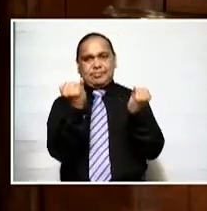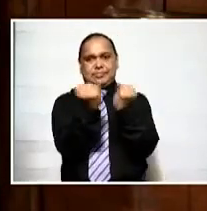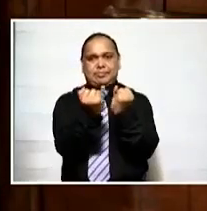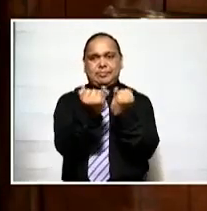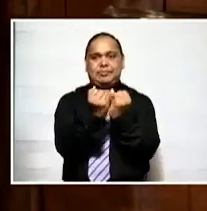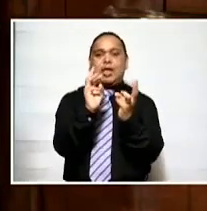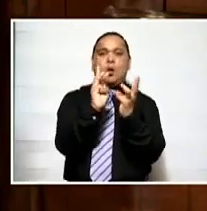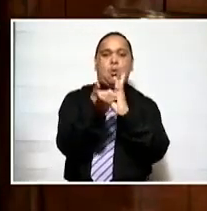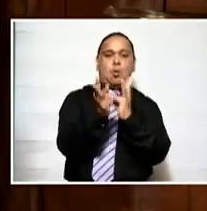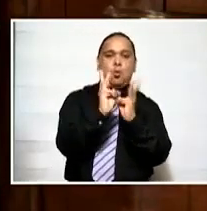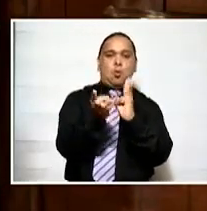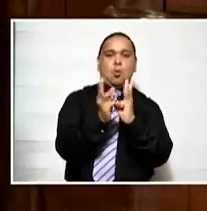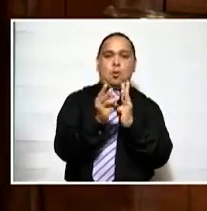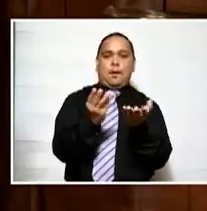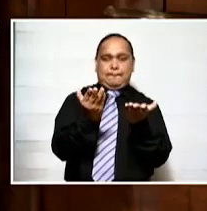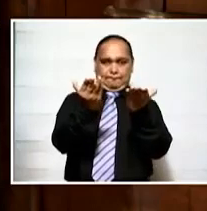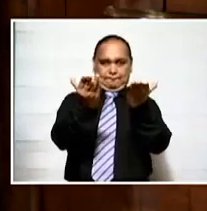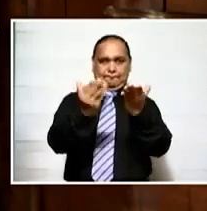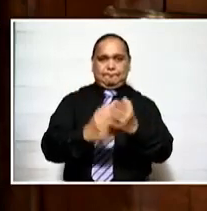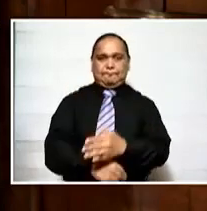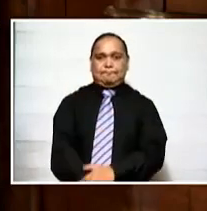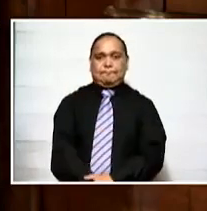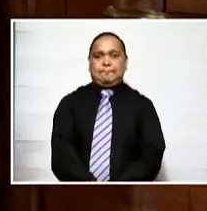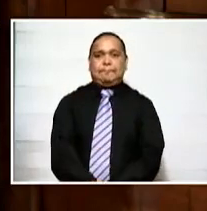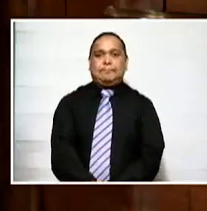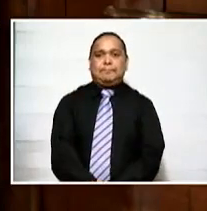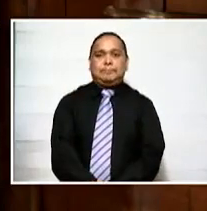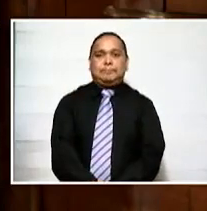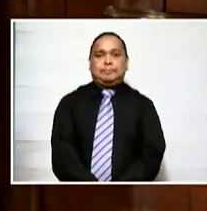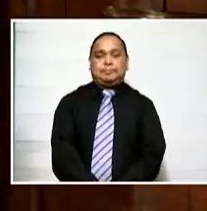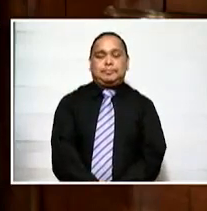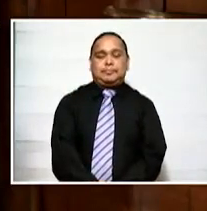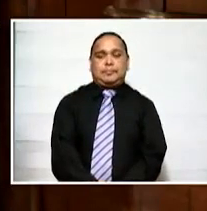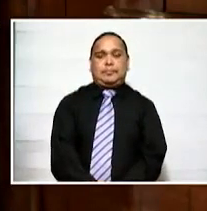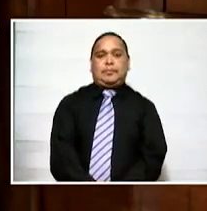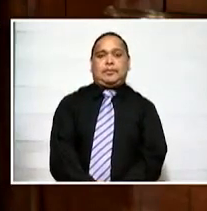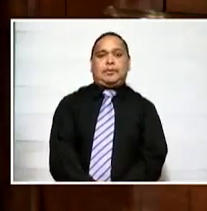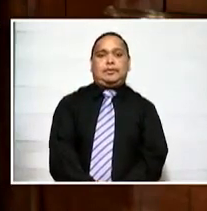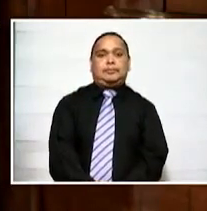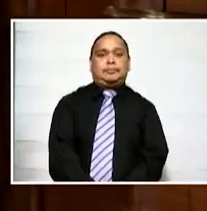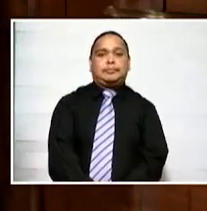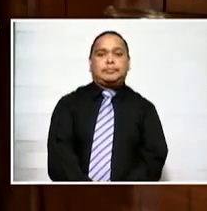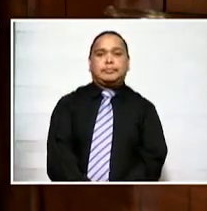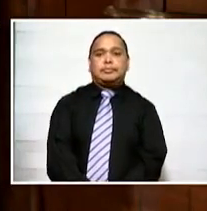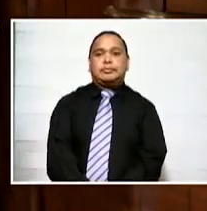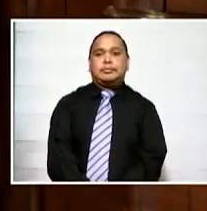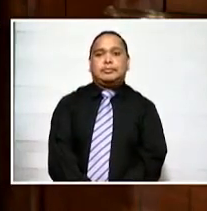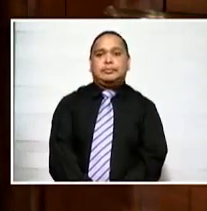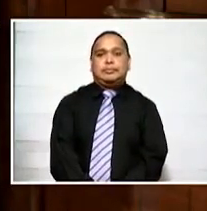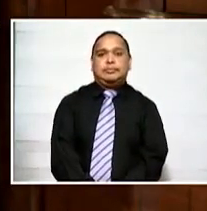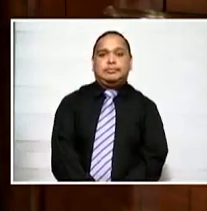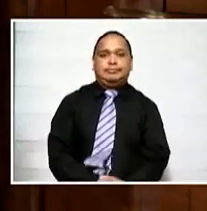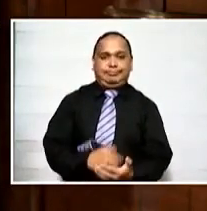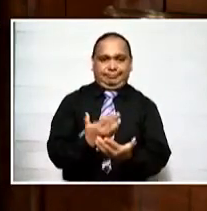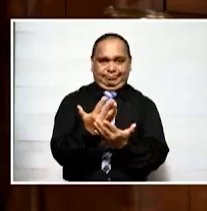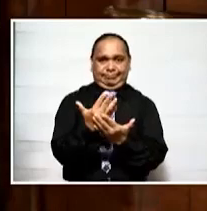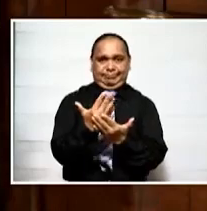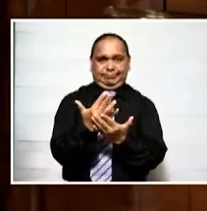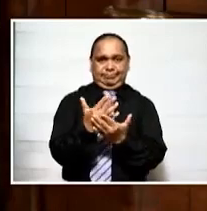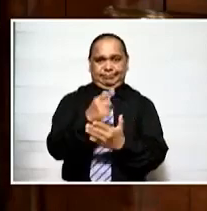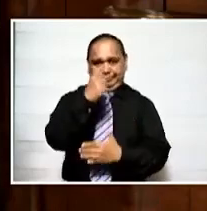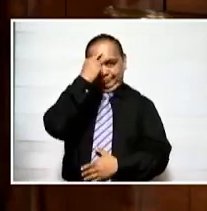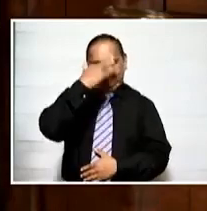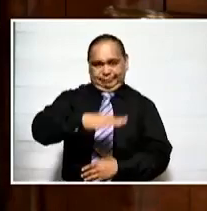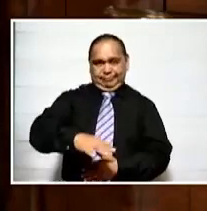el chat de Michelle Bauer, ¿no? Entonces vamos para que lo que están ustedes esperando y que sepan